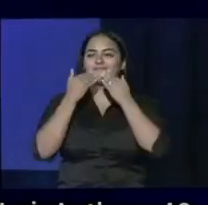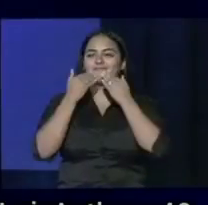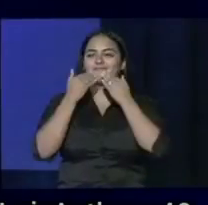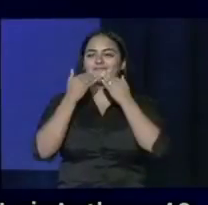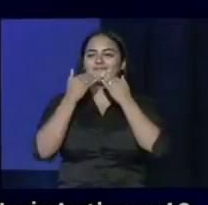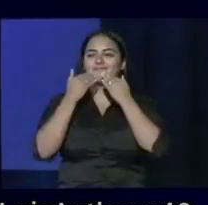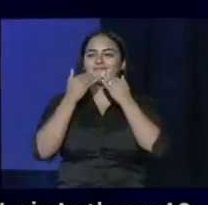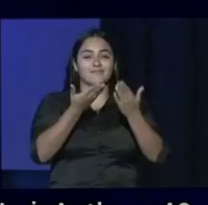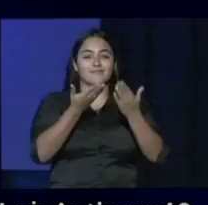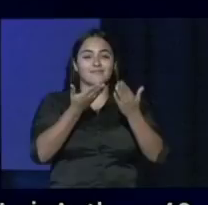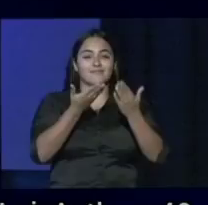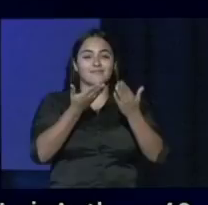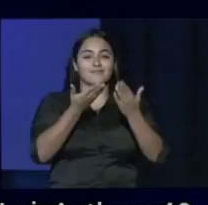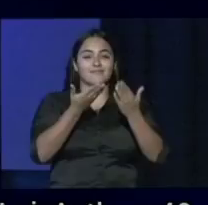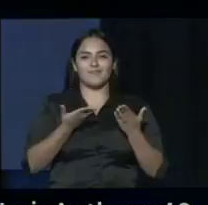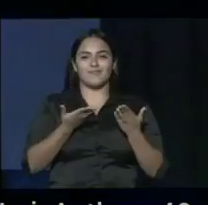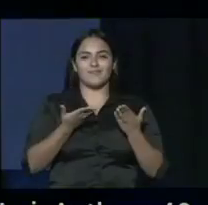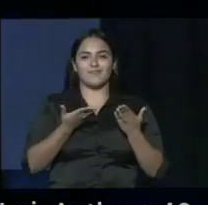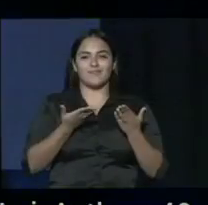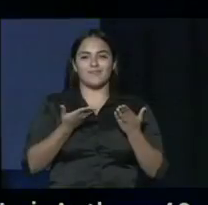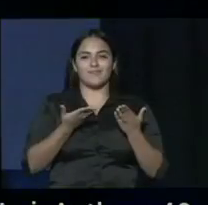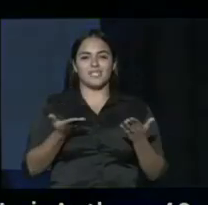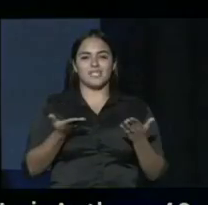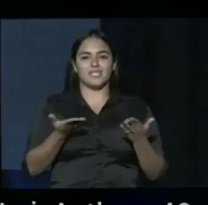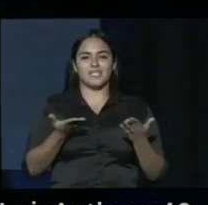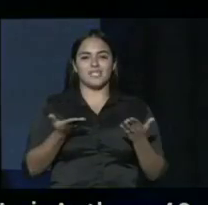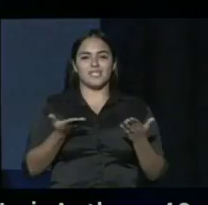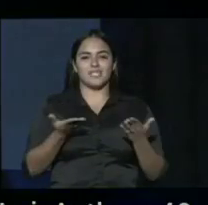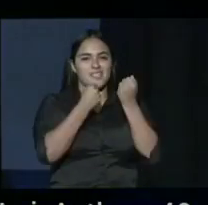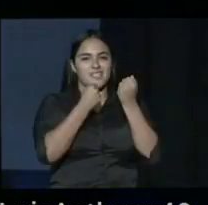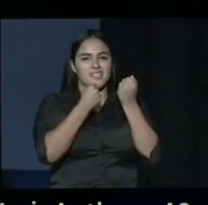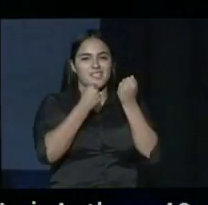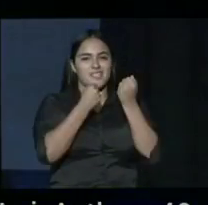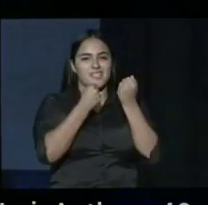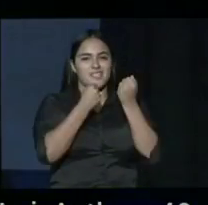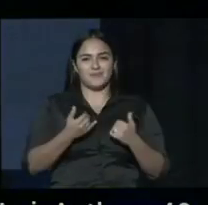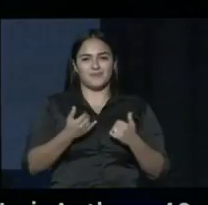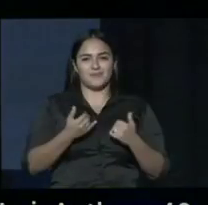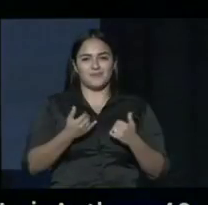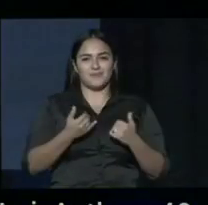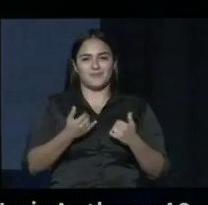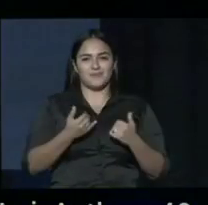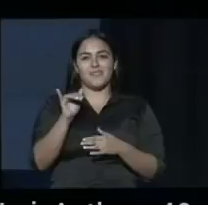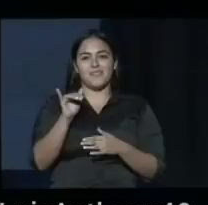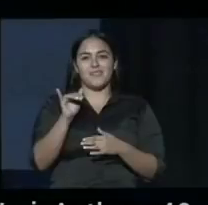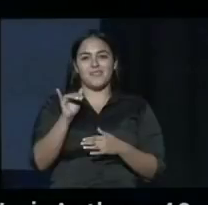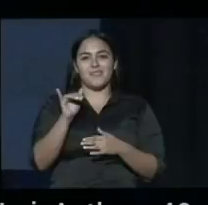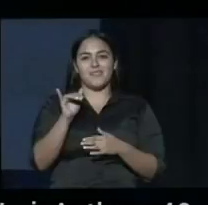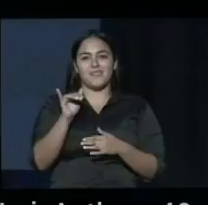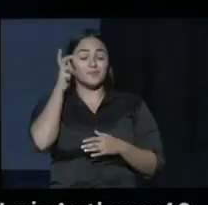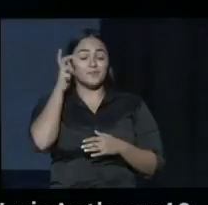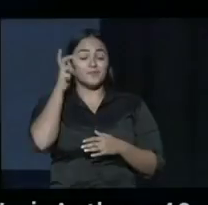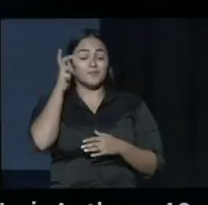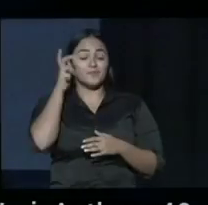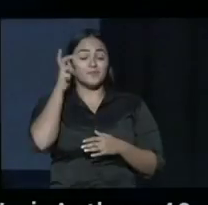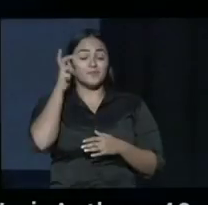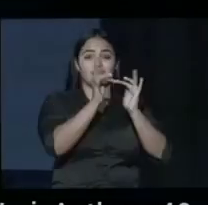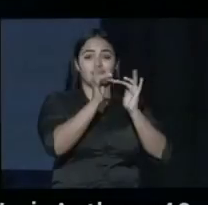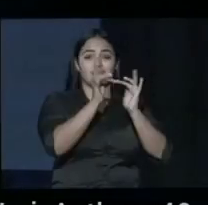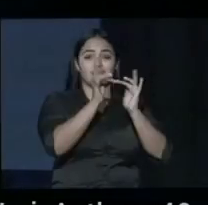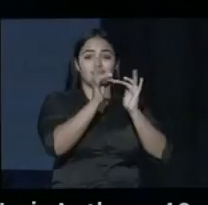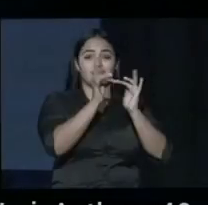todos por decir presente y acompañarme hoy, al igual que a todos aquellos que me escuchan a través de las redes, la radio y